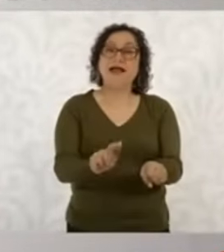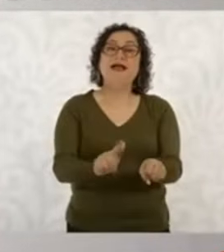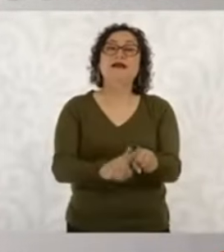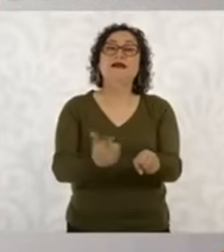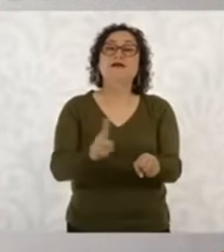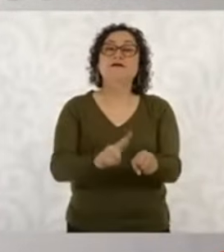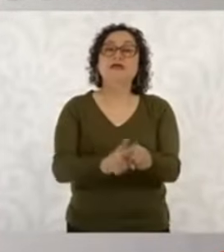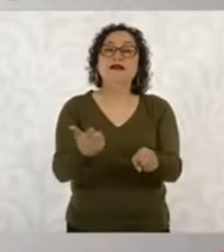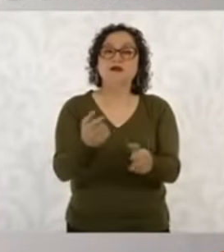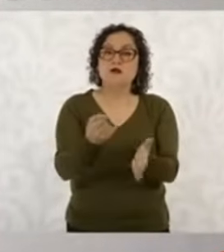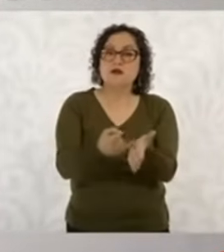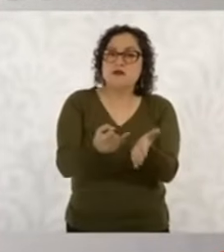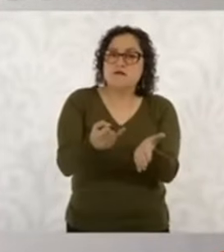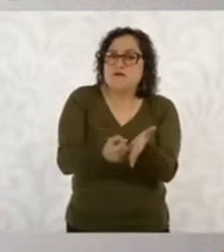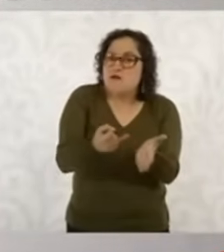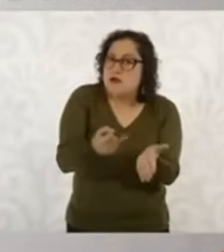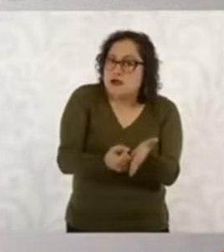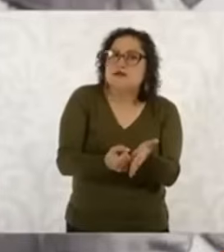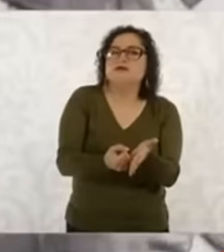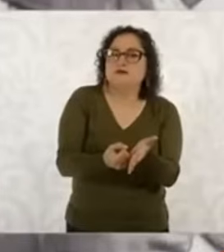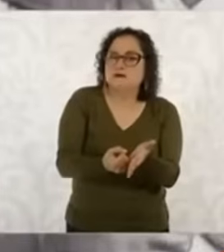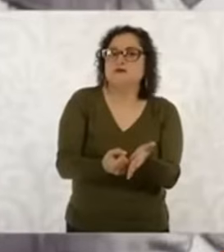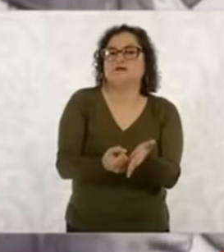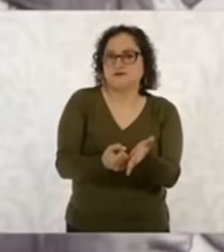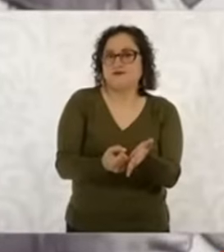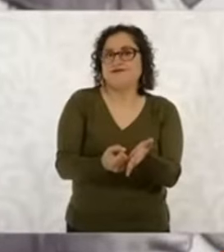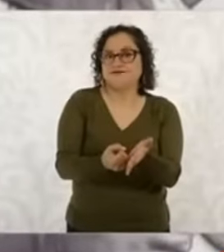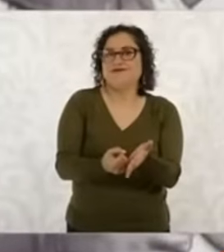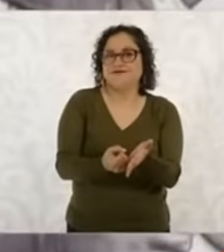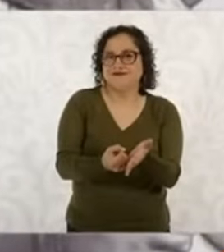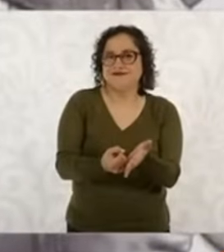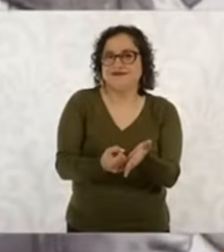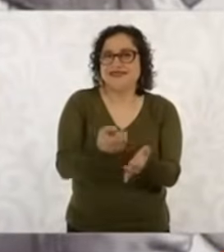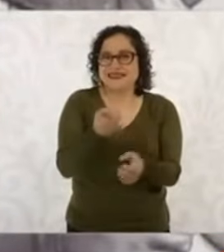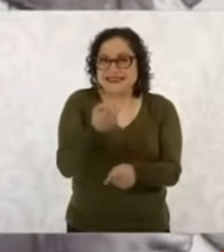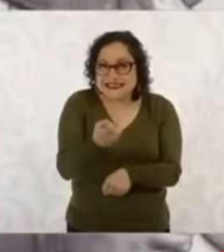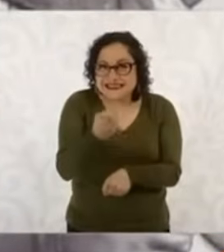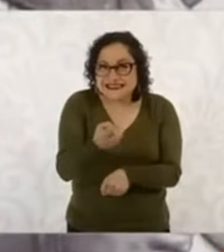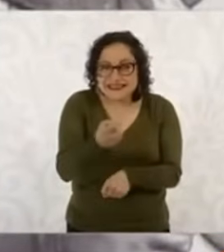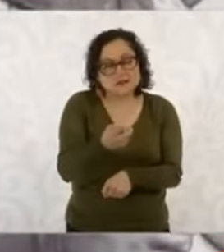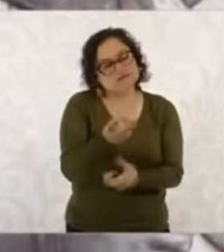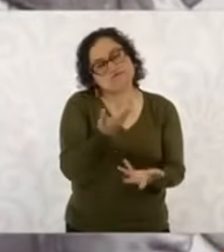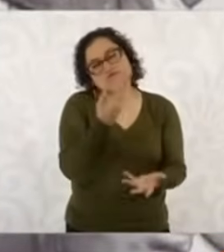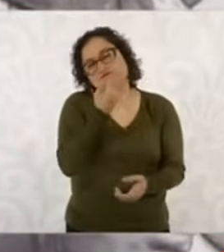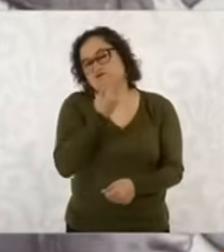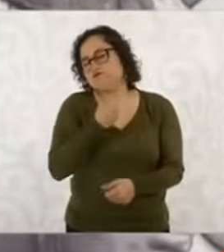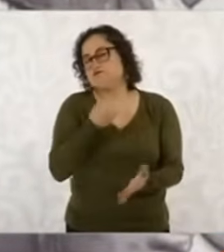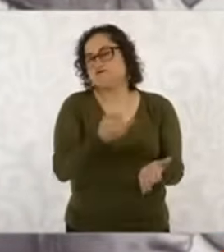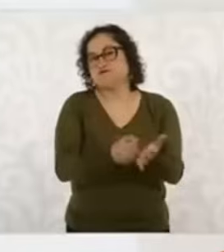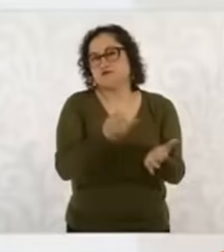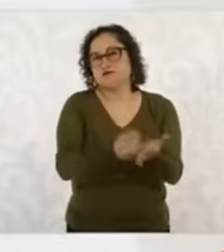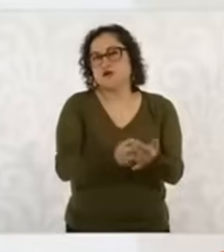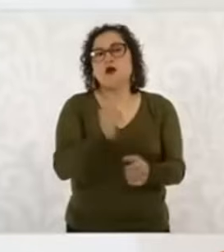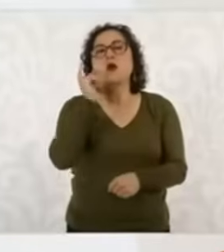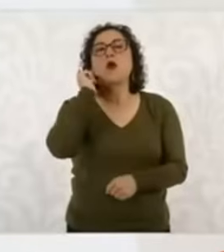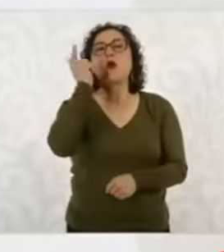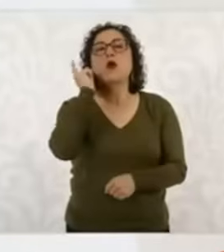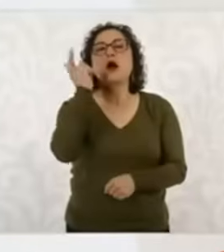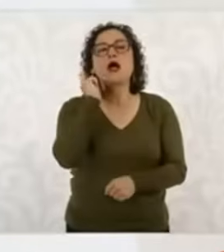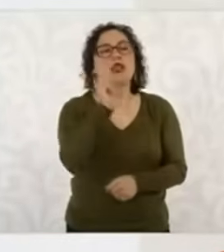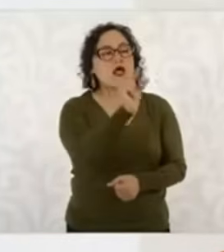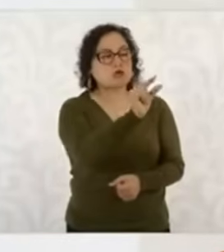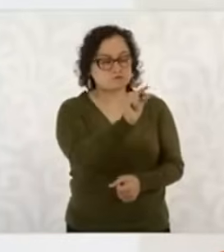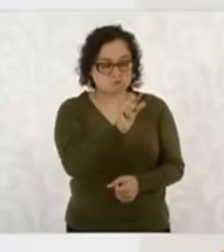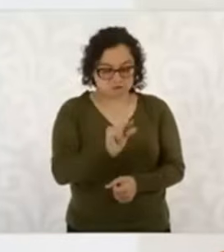nada por refrescos. ¿Por qué? Porque lo que queremos es que se deje de consumir tanto refresco. Es un